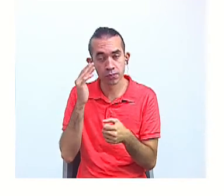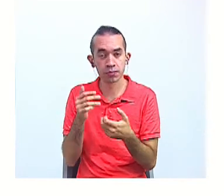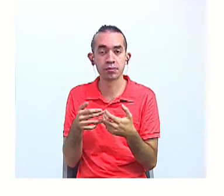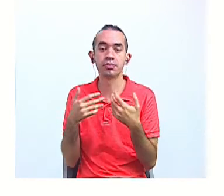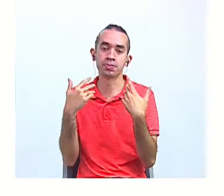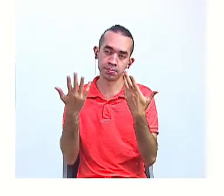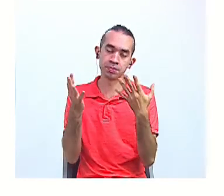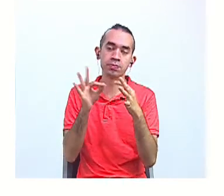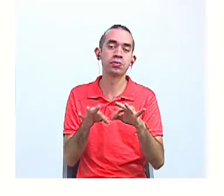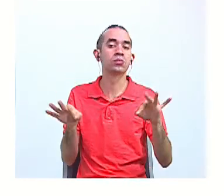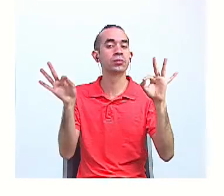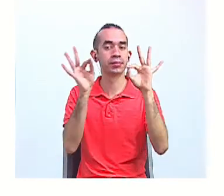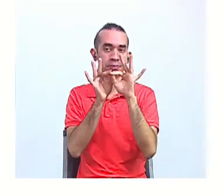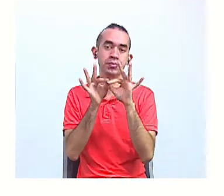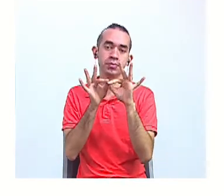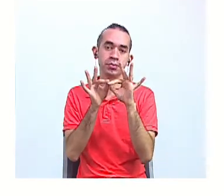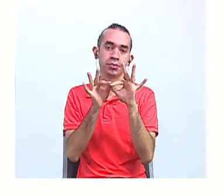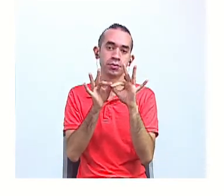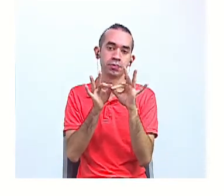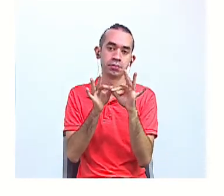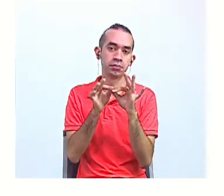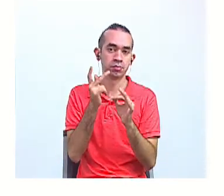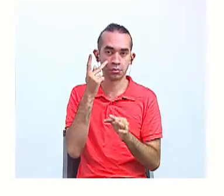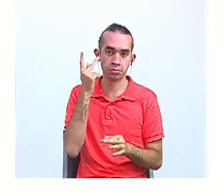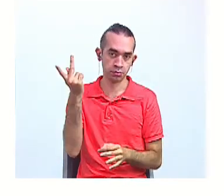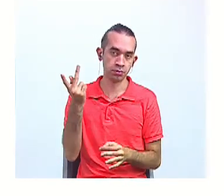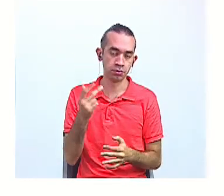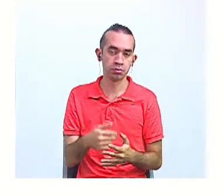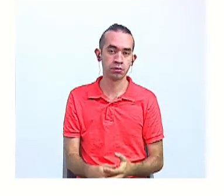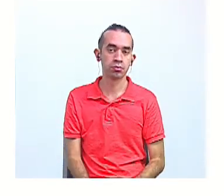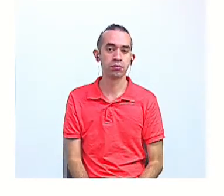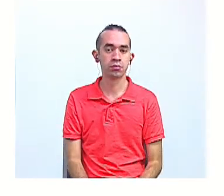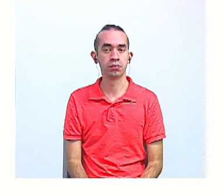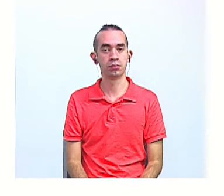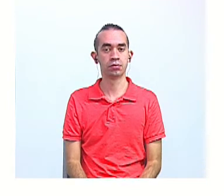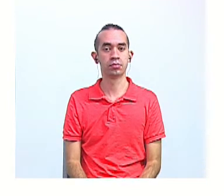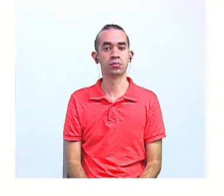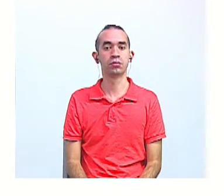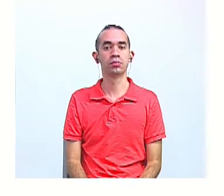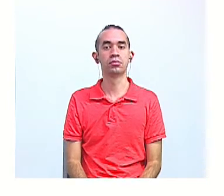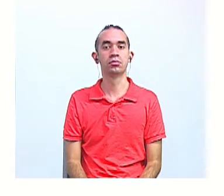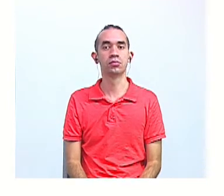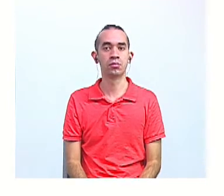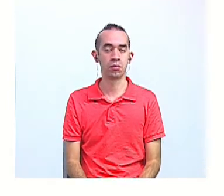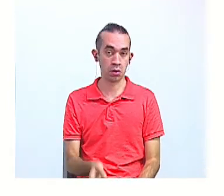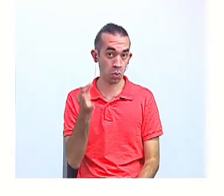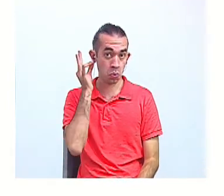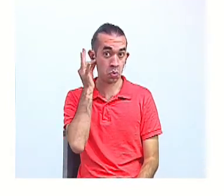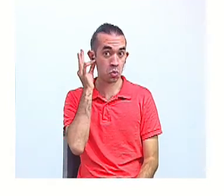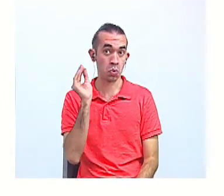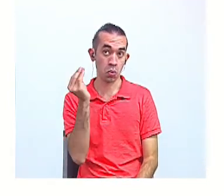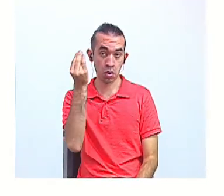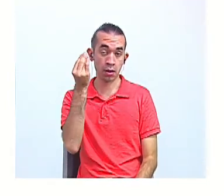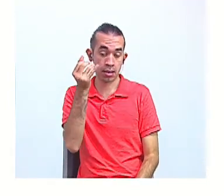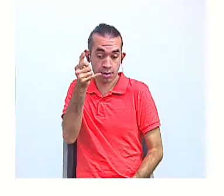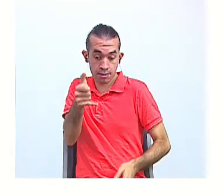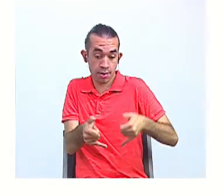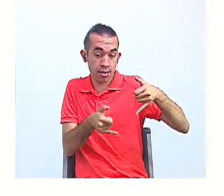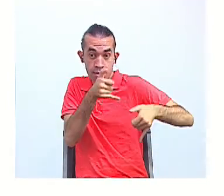Bueno, es importante entonces ver, en este caso, que la joven que se encuentra en